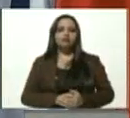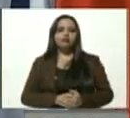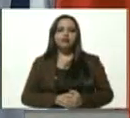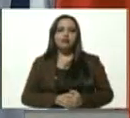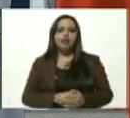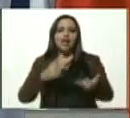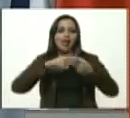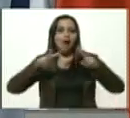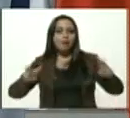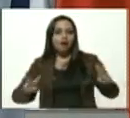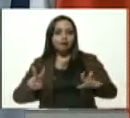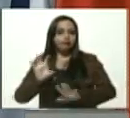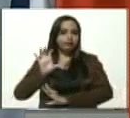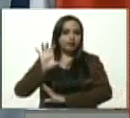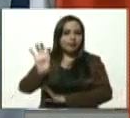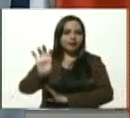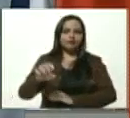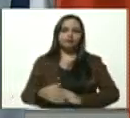paz republicana,